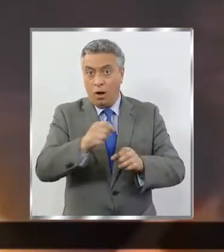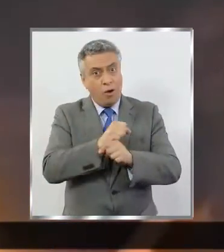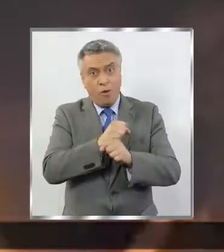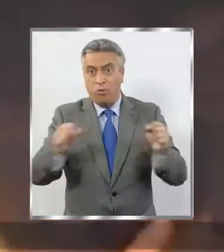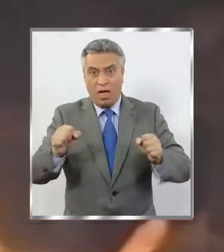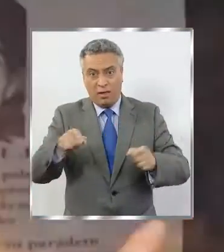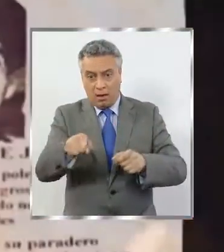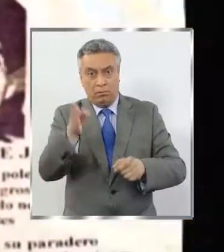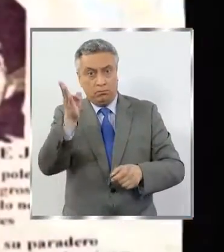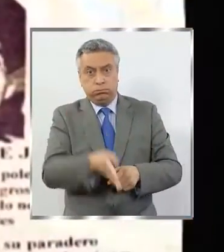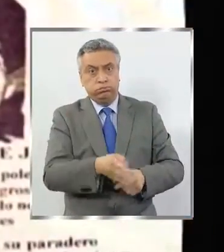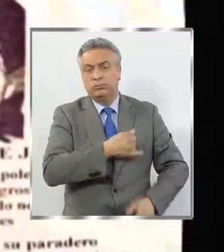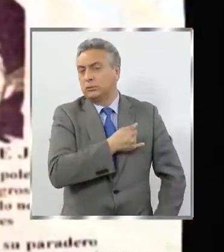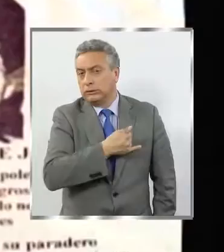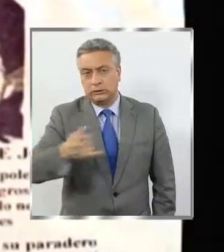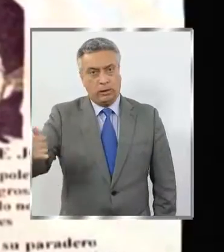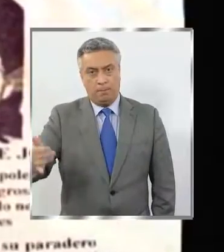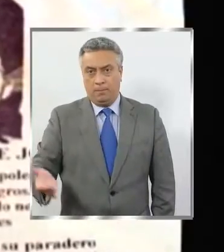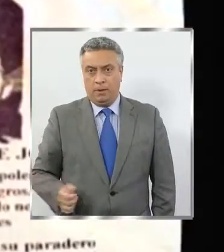siempre.